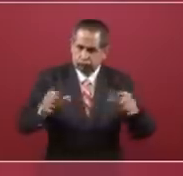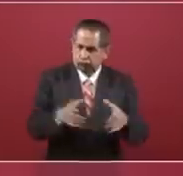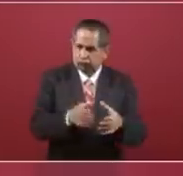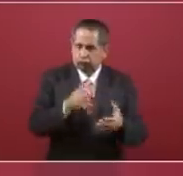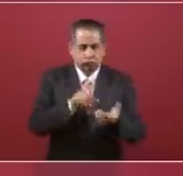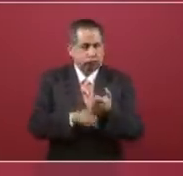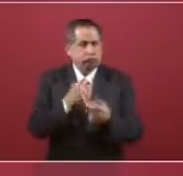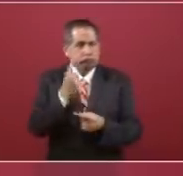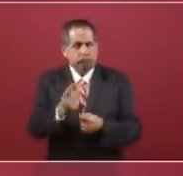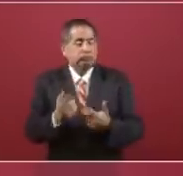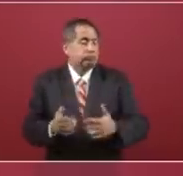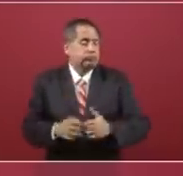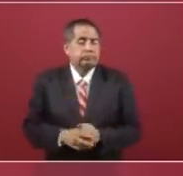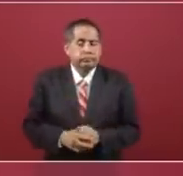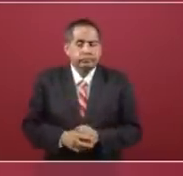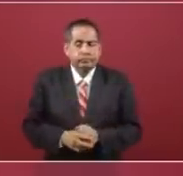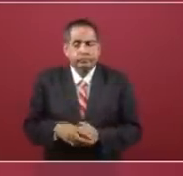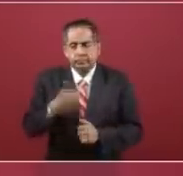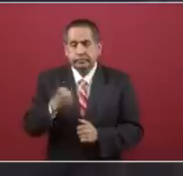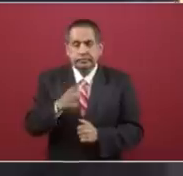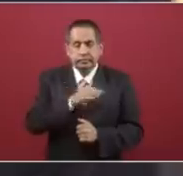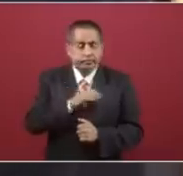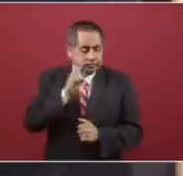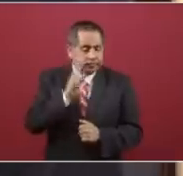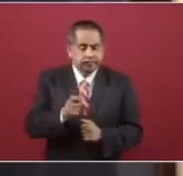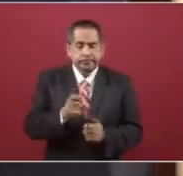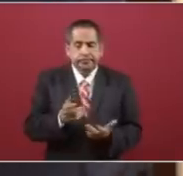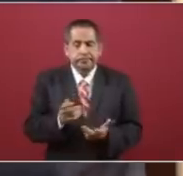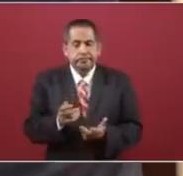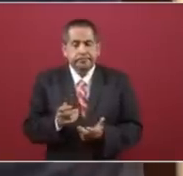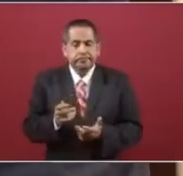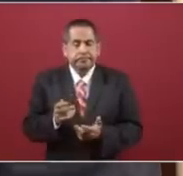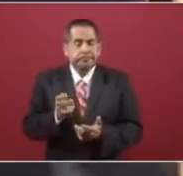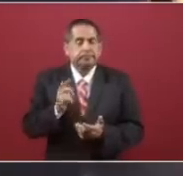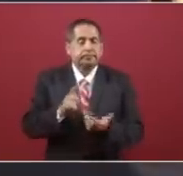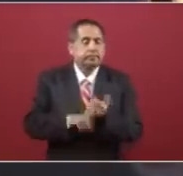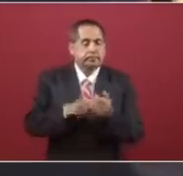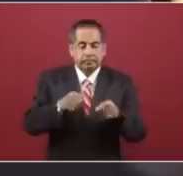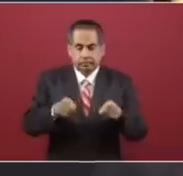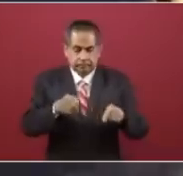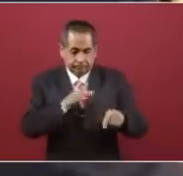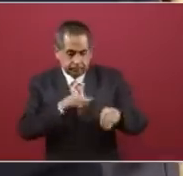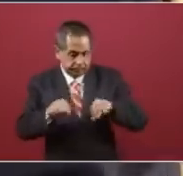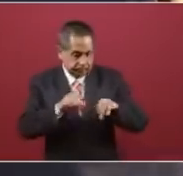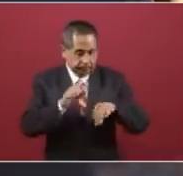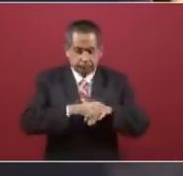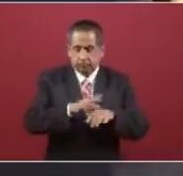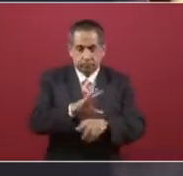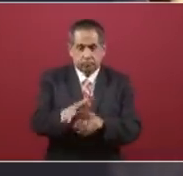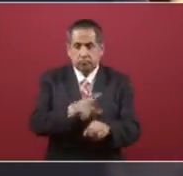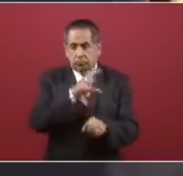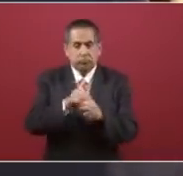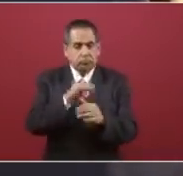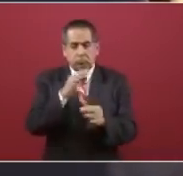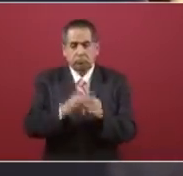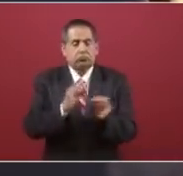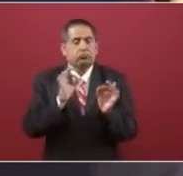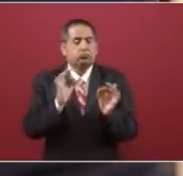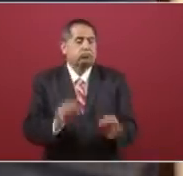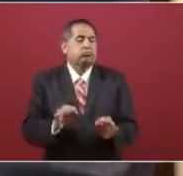Eh esto nos permite que se trabaje de manera integral.